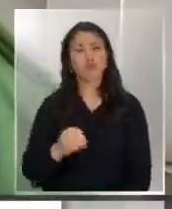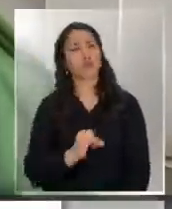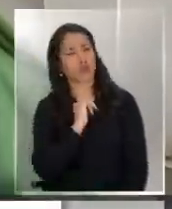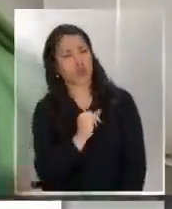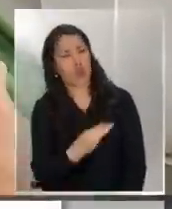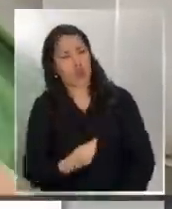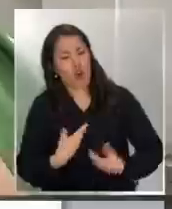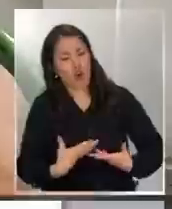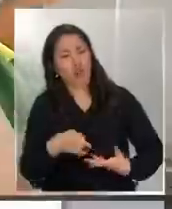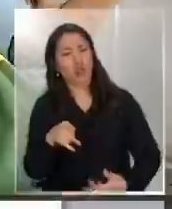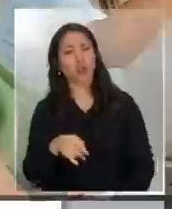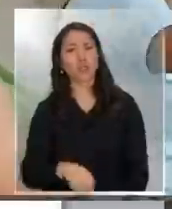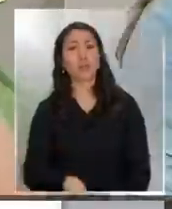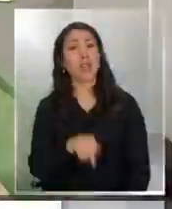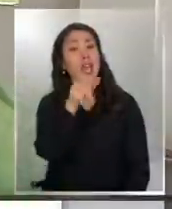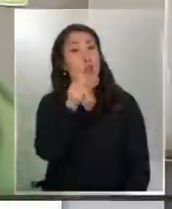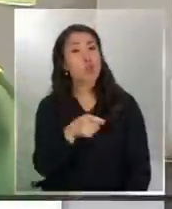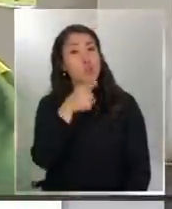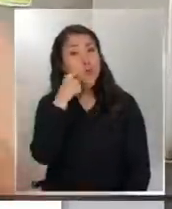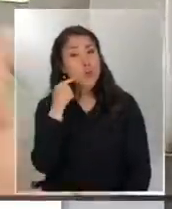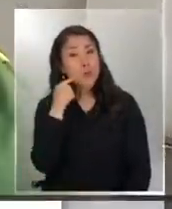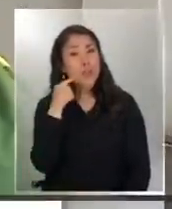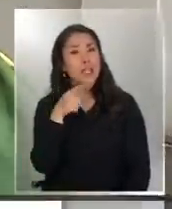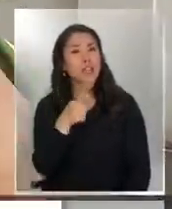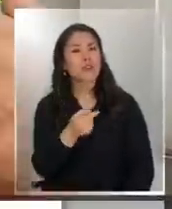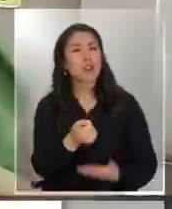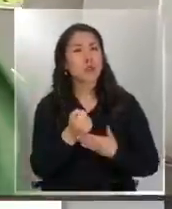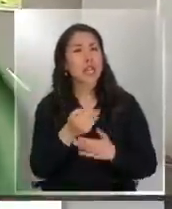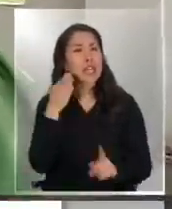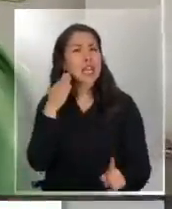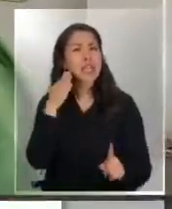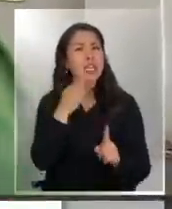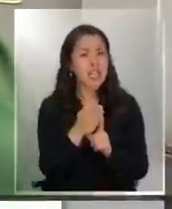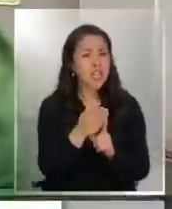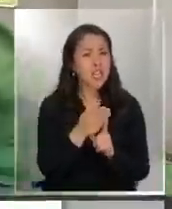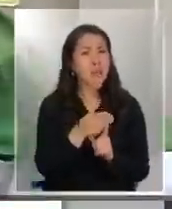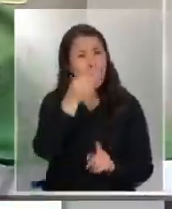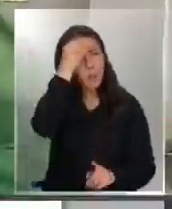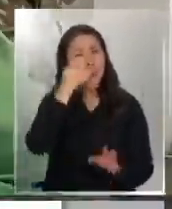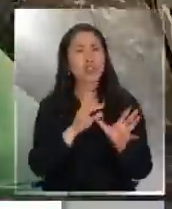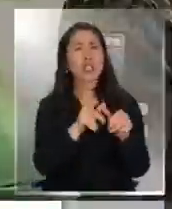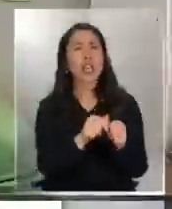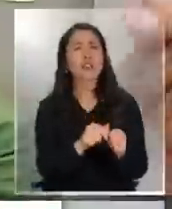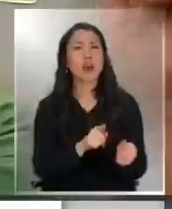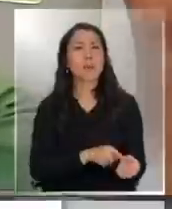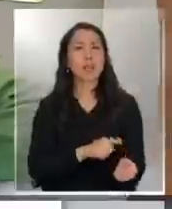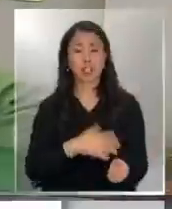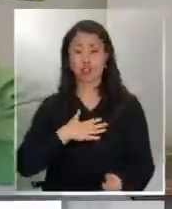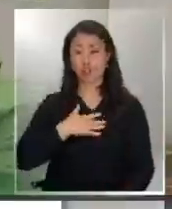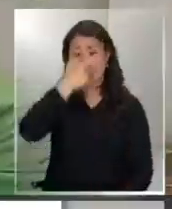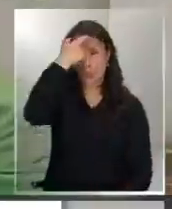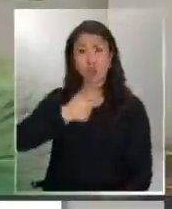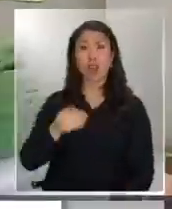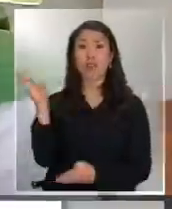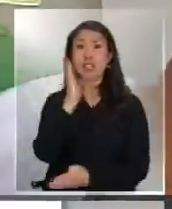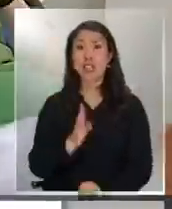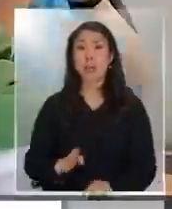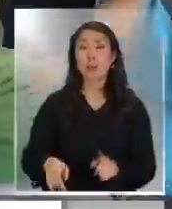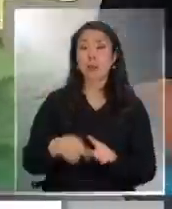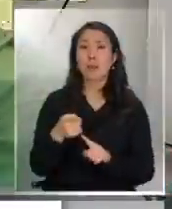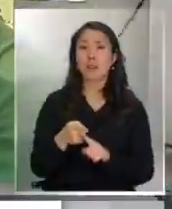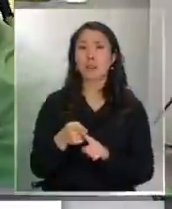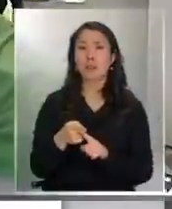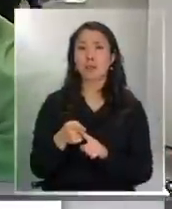Bolsonaro. O homem que vai fazer a mudança é de direita, é pela família. E o povo brasileiro deu a resposta no primeiro turno